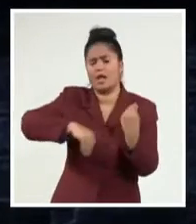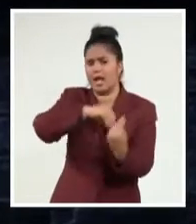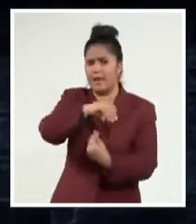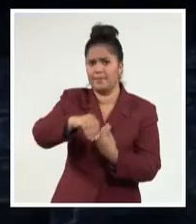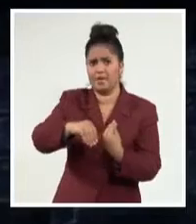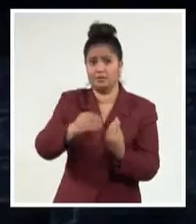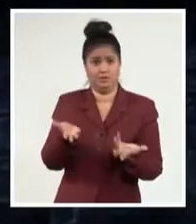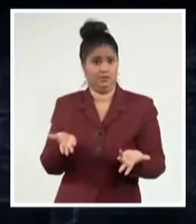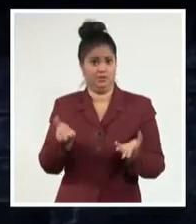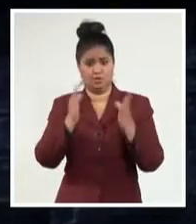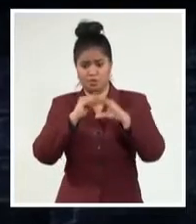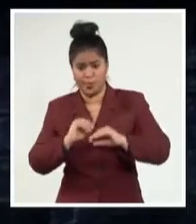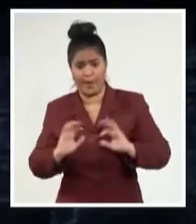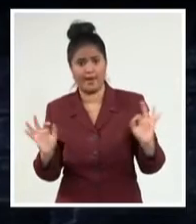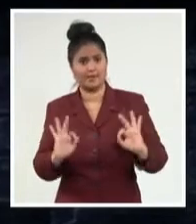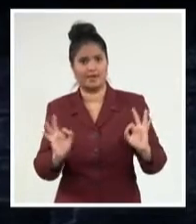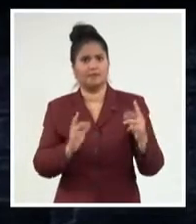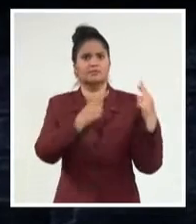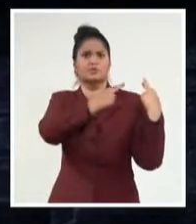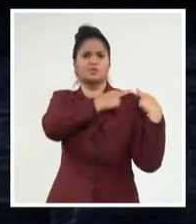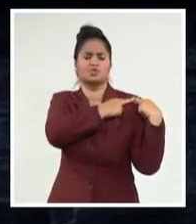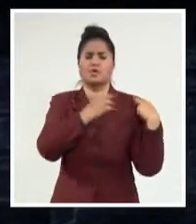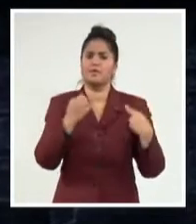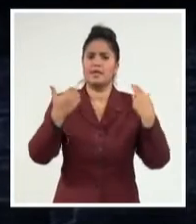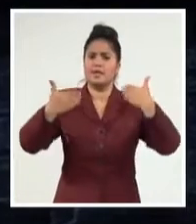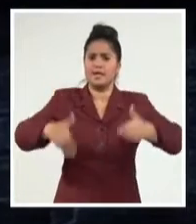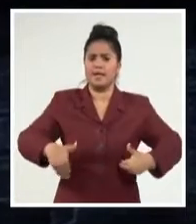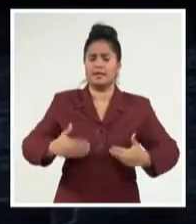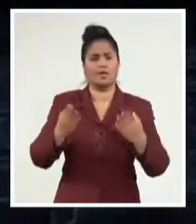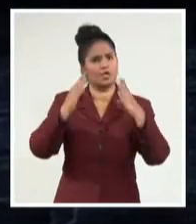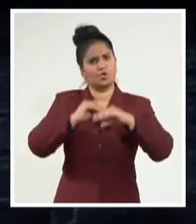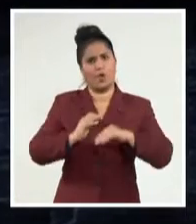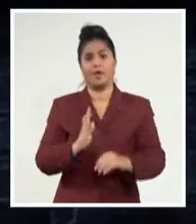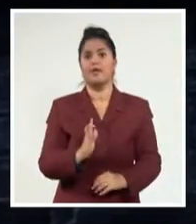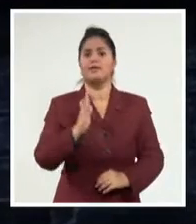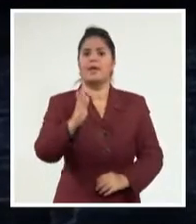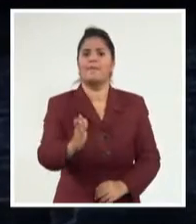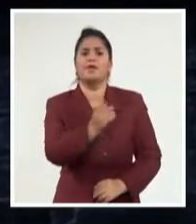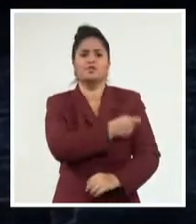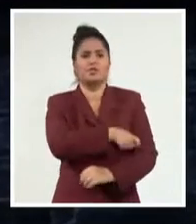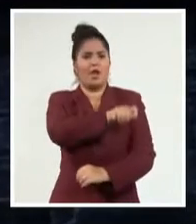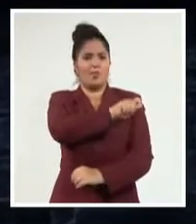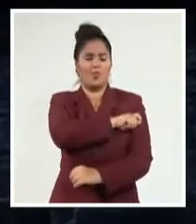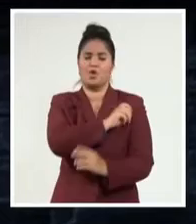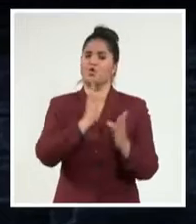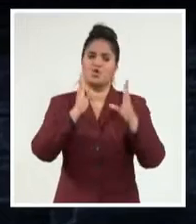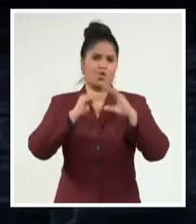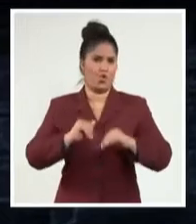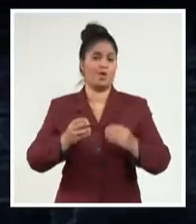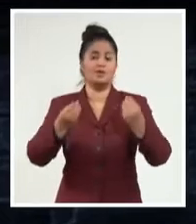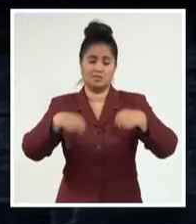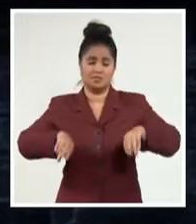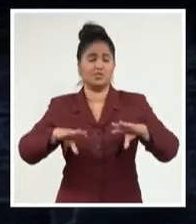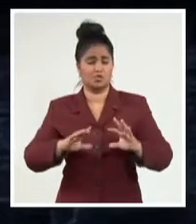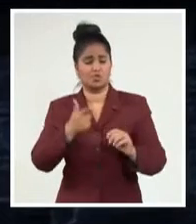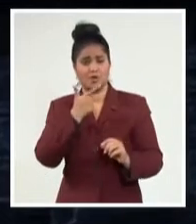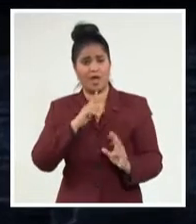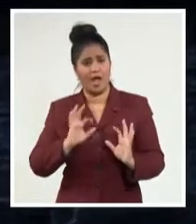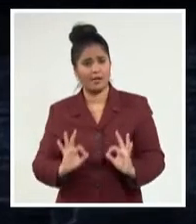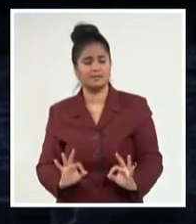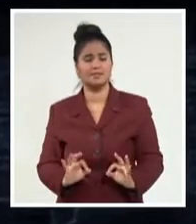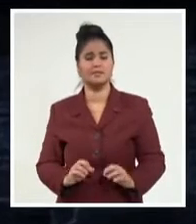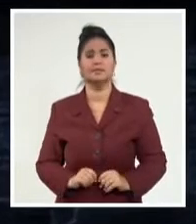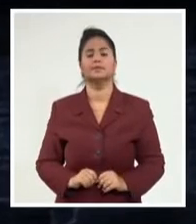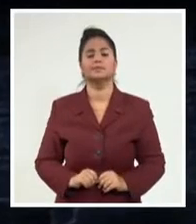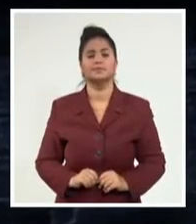cierto que los escándalos son reales y que volvemos a ese tema de la podredumbre política que se extiende y es difícil que no se salpique a